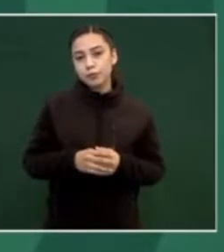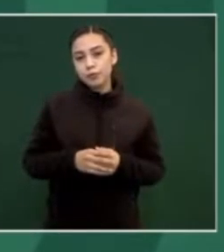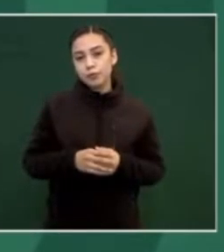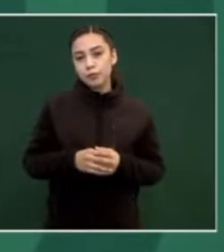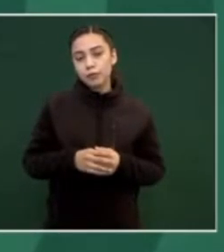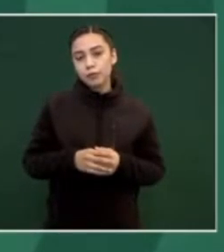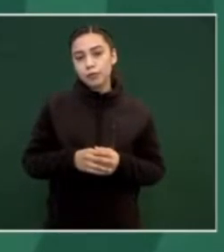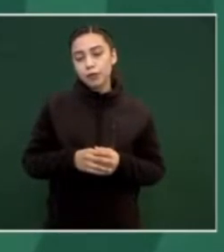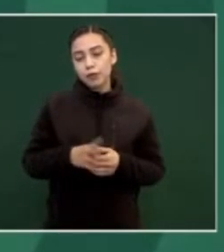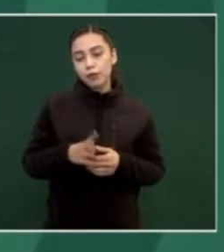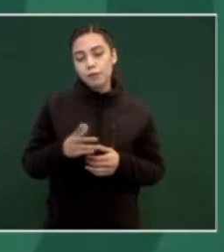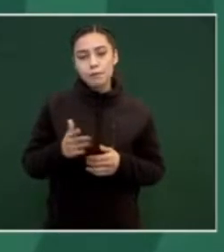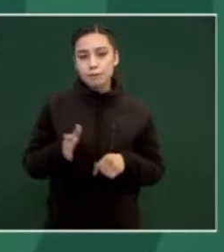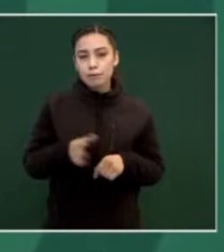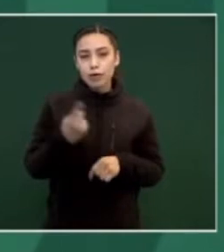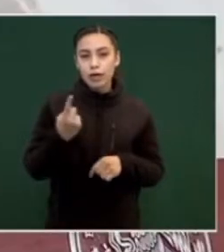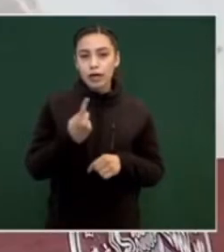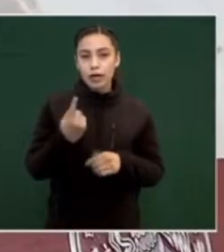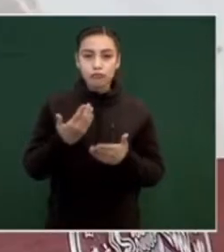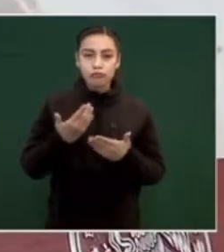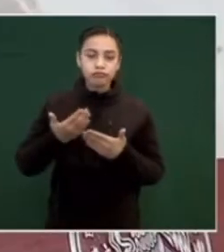ser como era